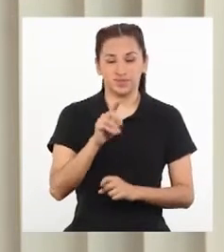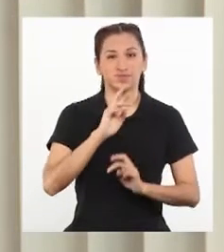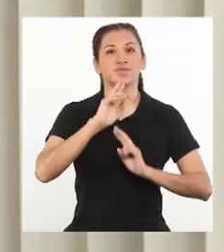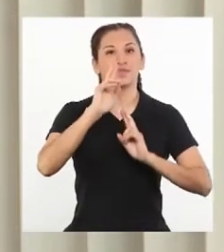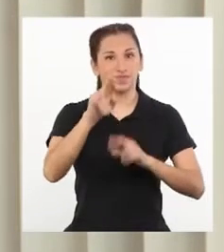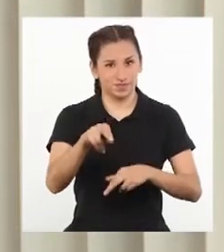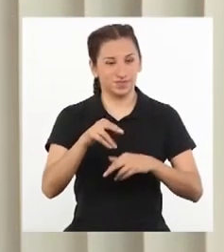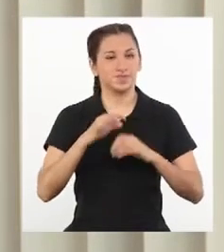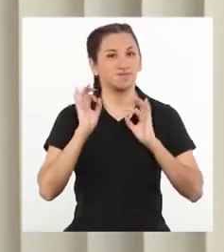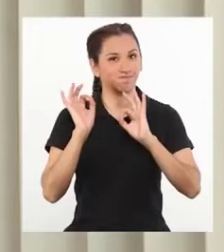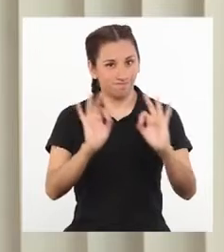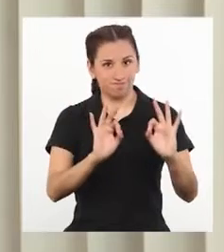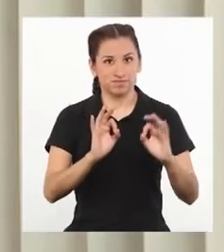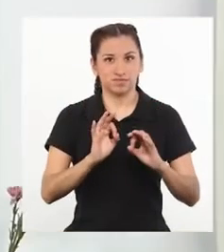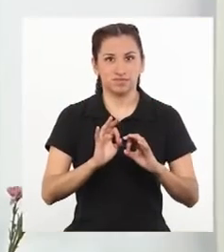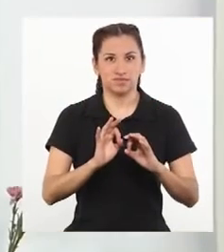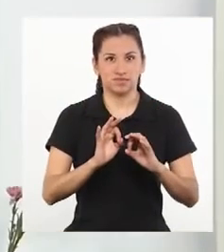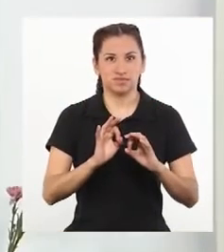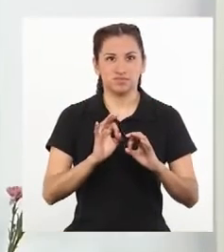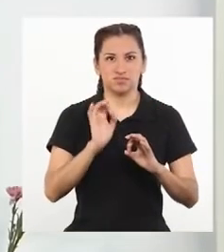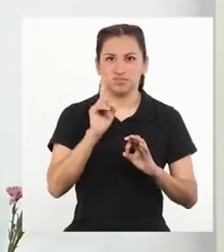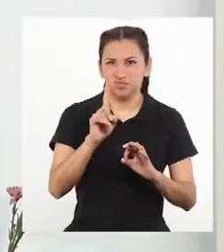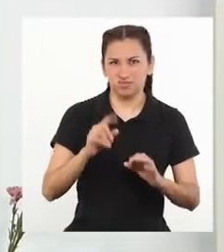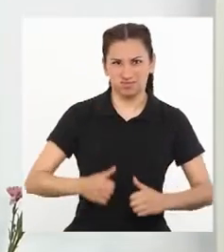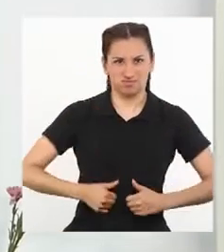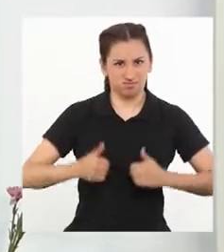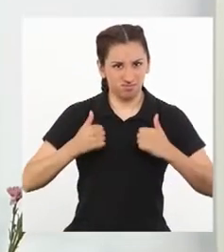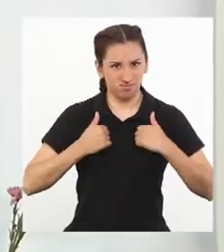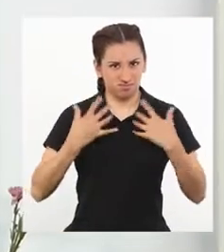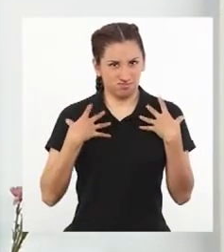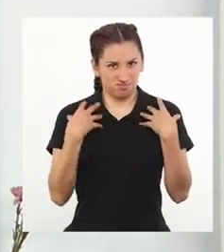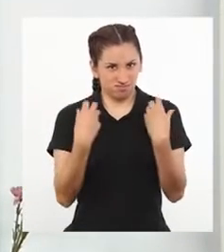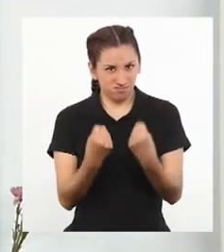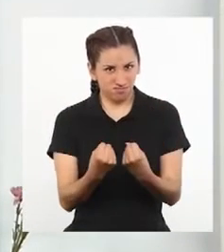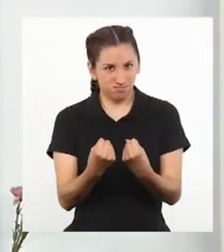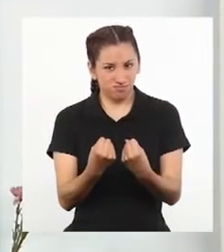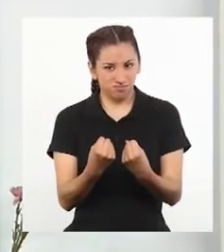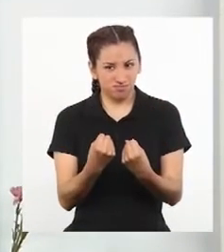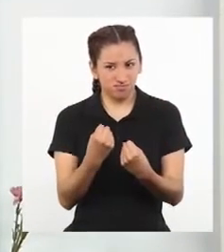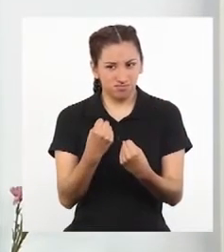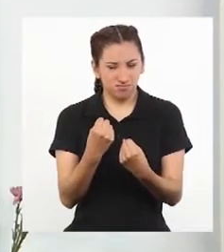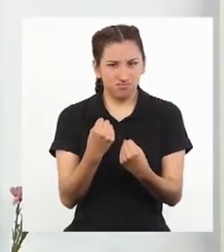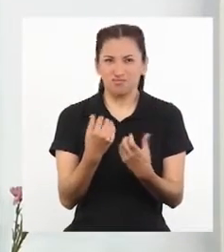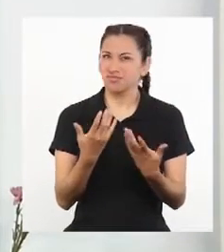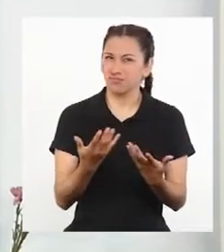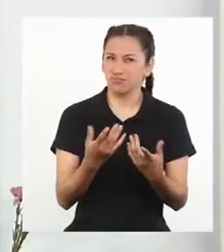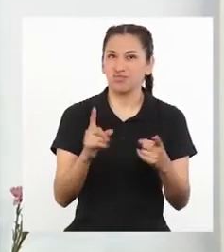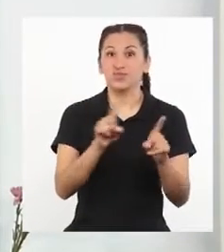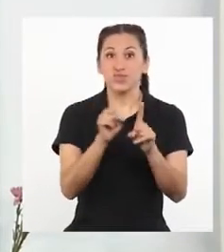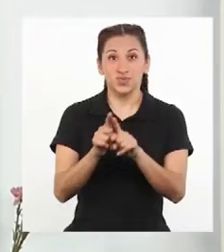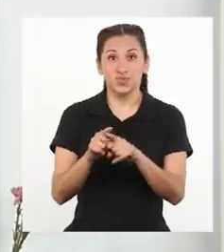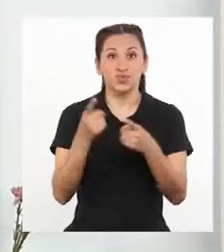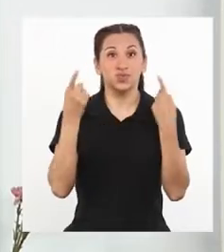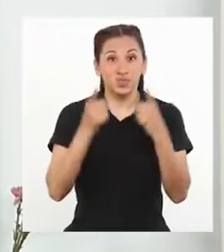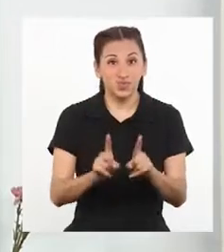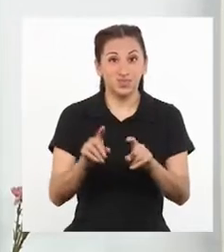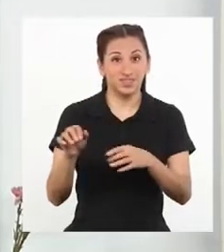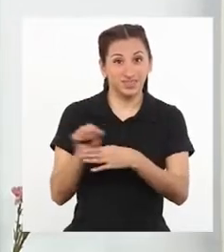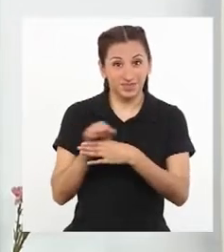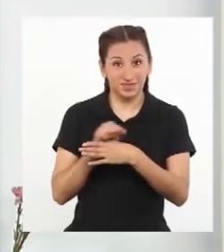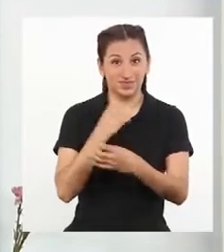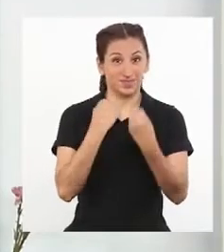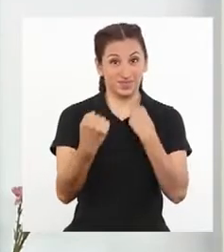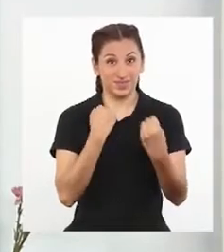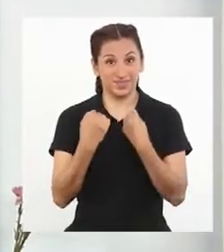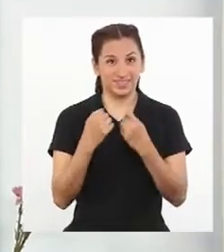la respuesta, Yamile. ¿Estilo de vida saludable? ¡Claro! Como cuando activamos nuestro cuerpo,